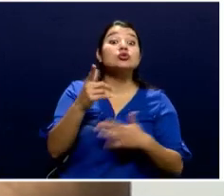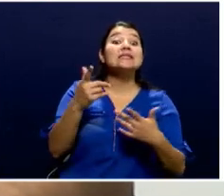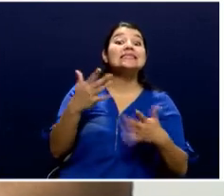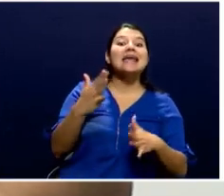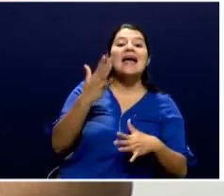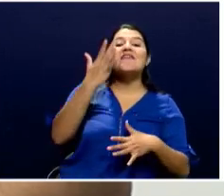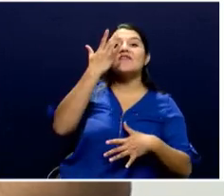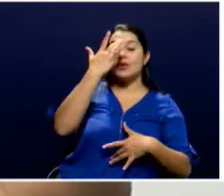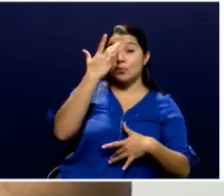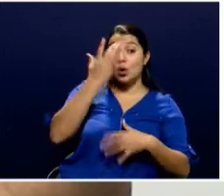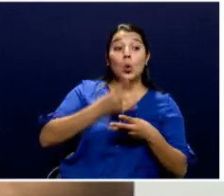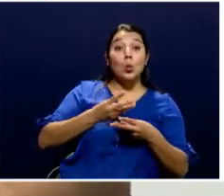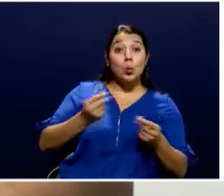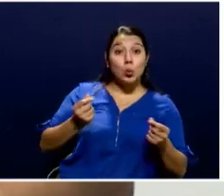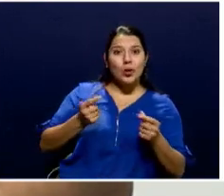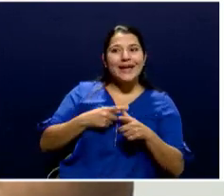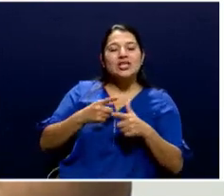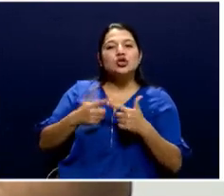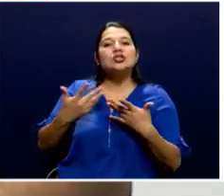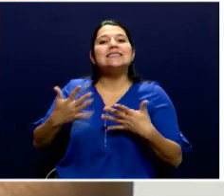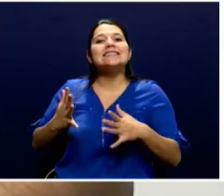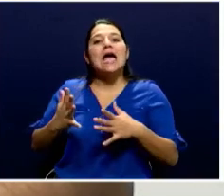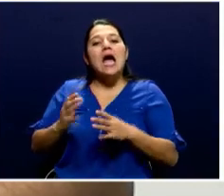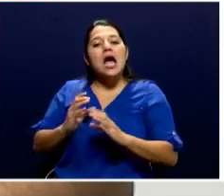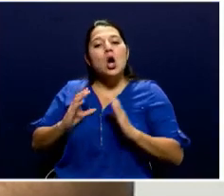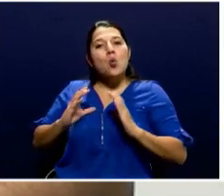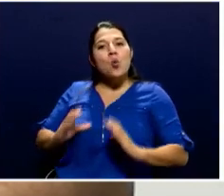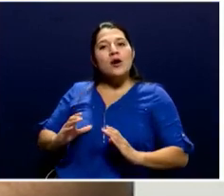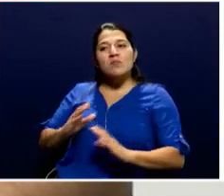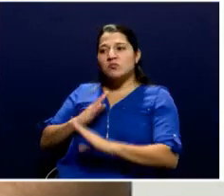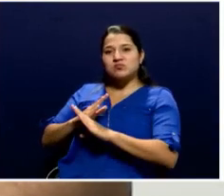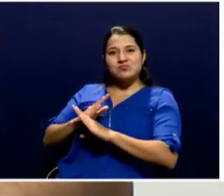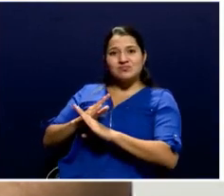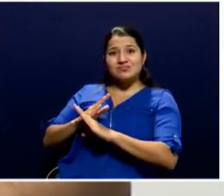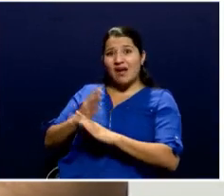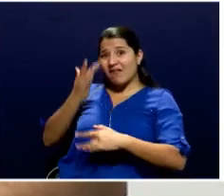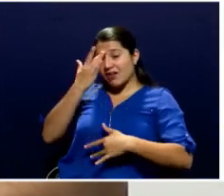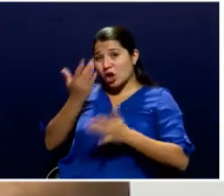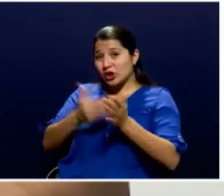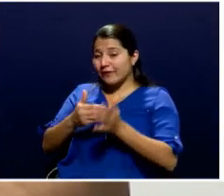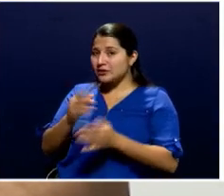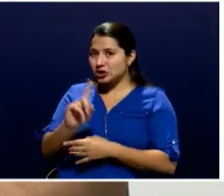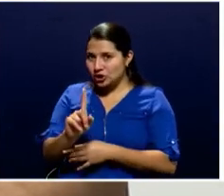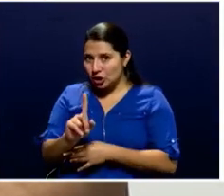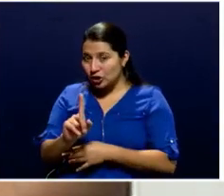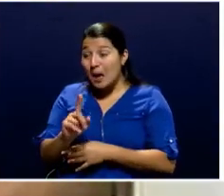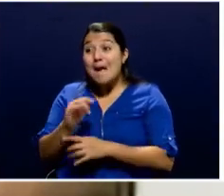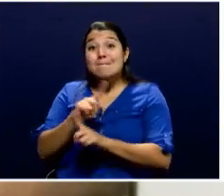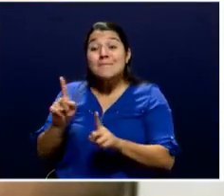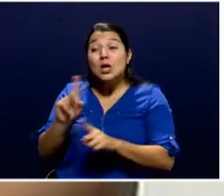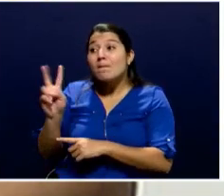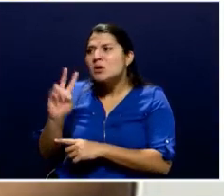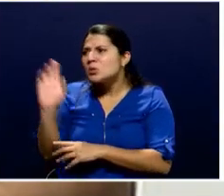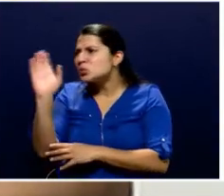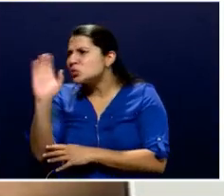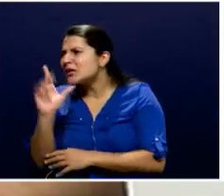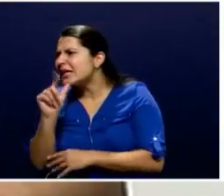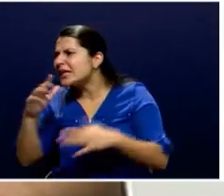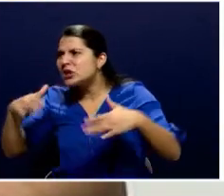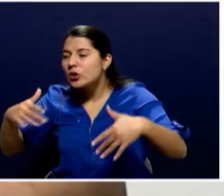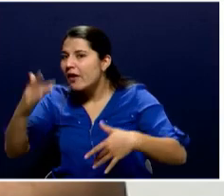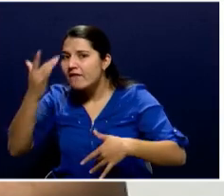cuerpo de protección y siempre va a ser susceptible. Entonces el virus va a circular por la